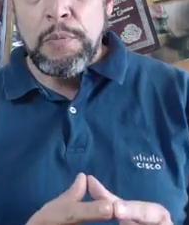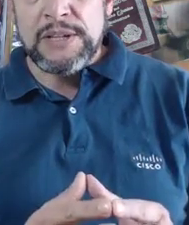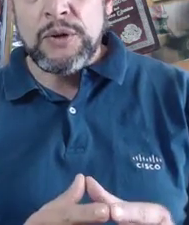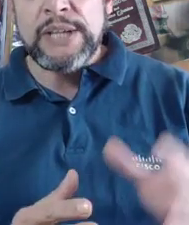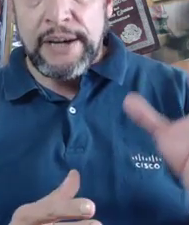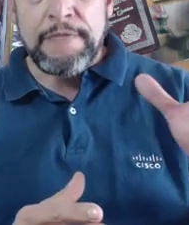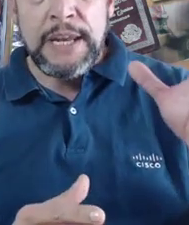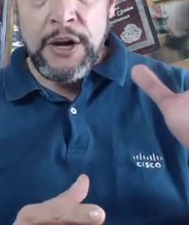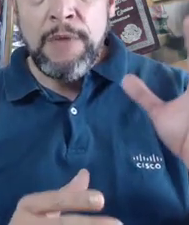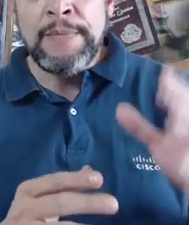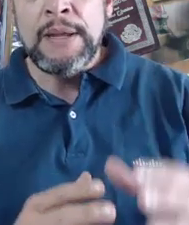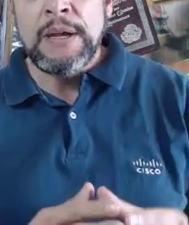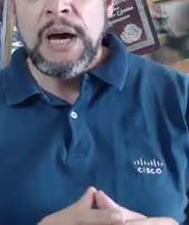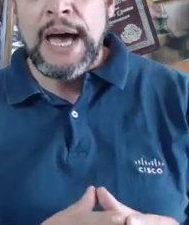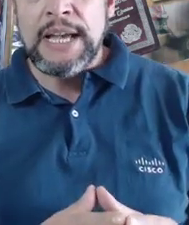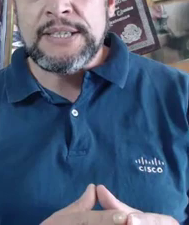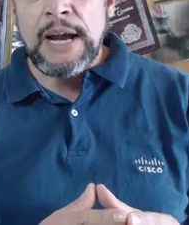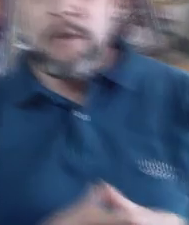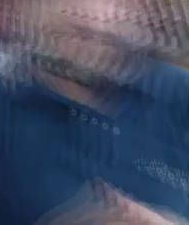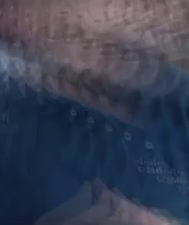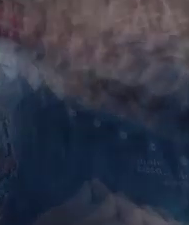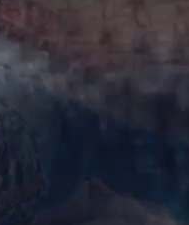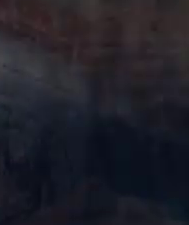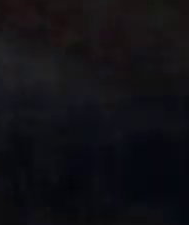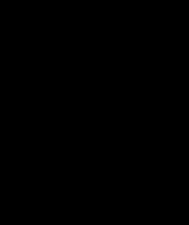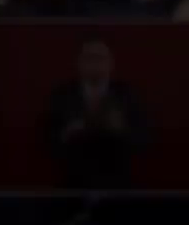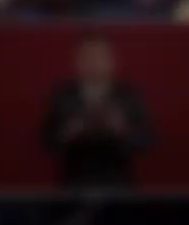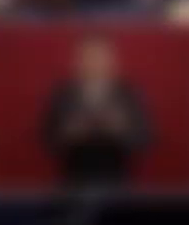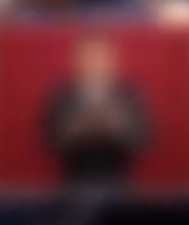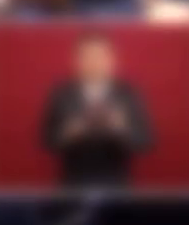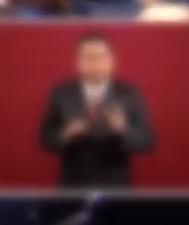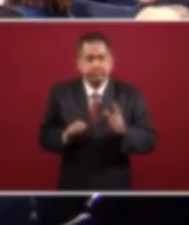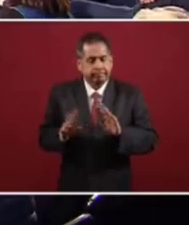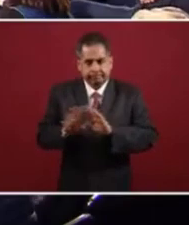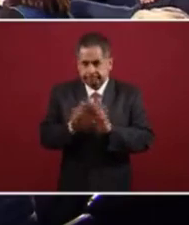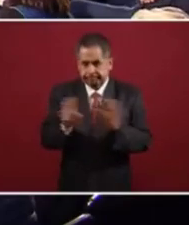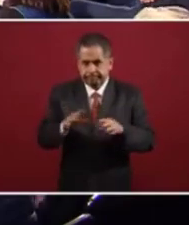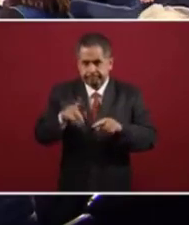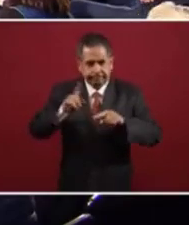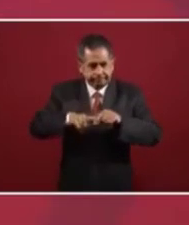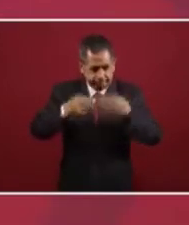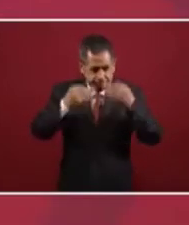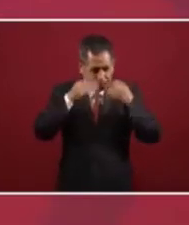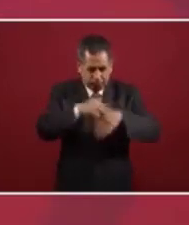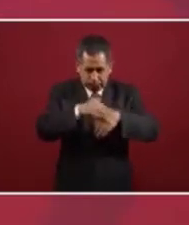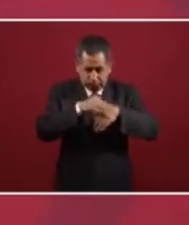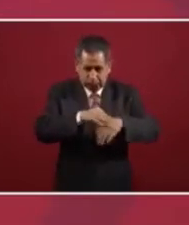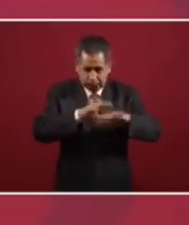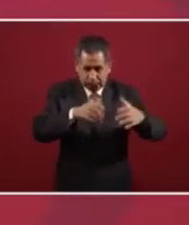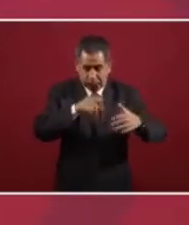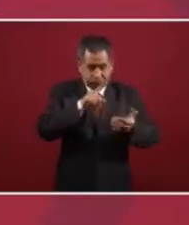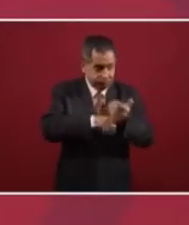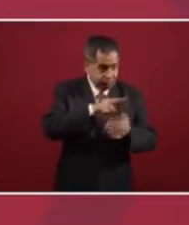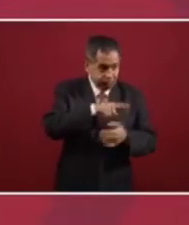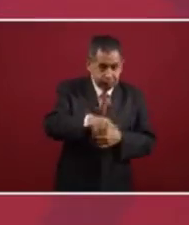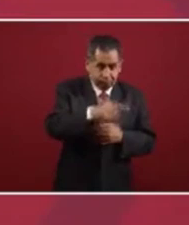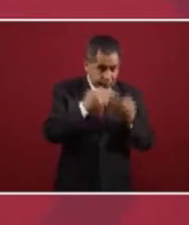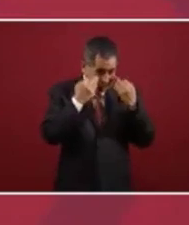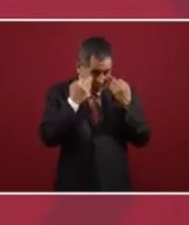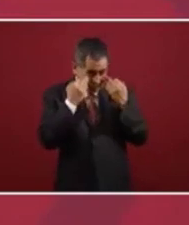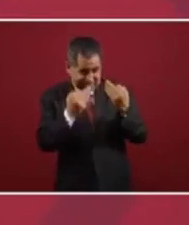presidente, por supuesto, se refirió a esta conferencia. Pero quienes vieron esa